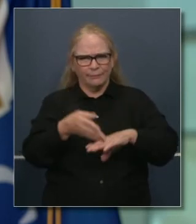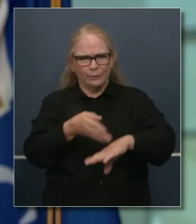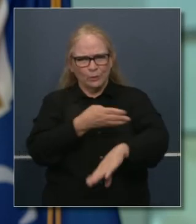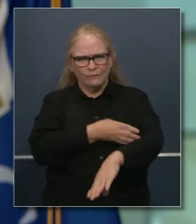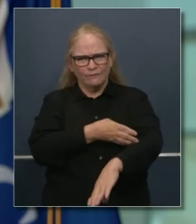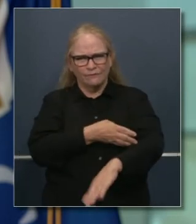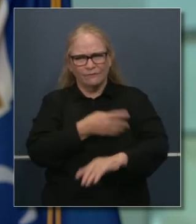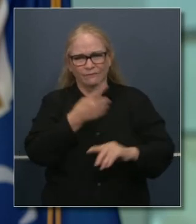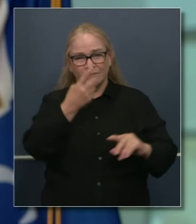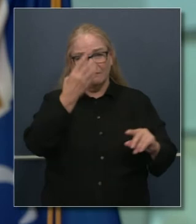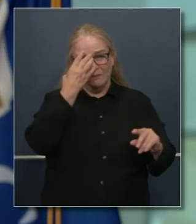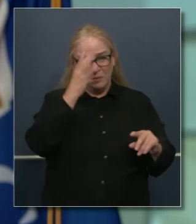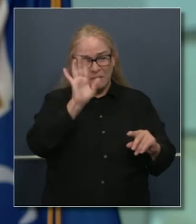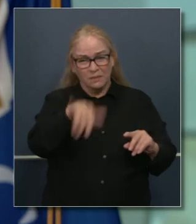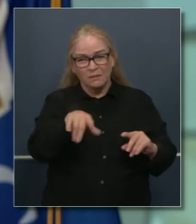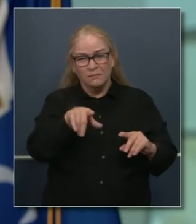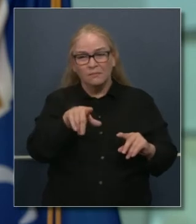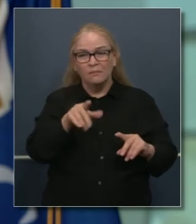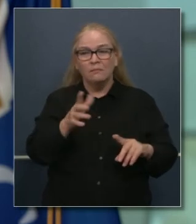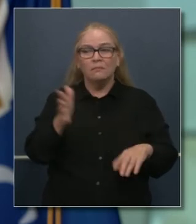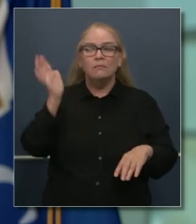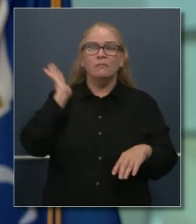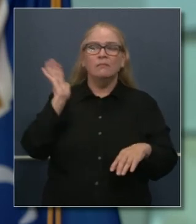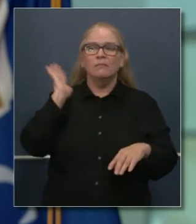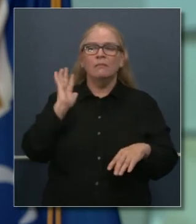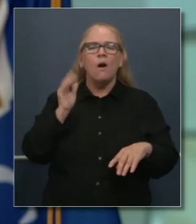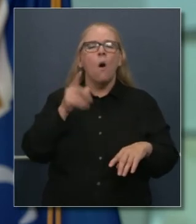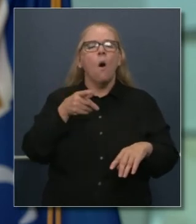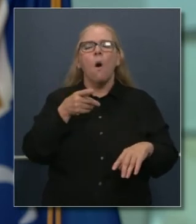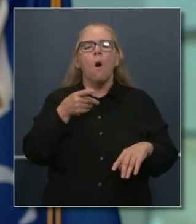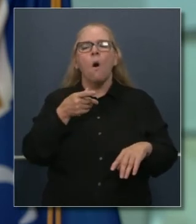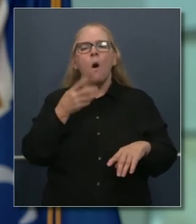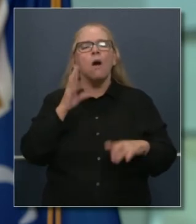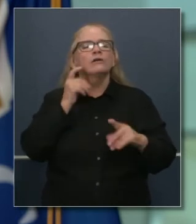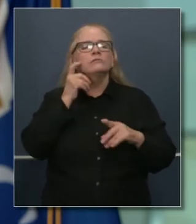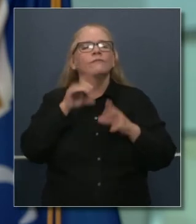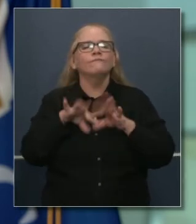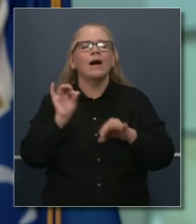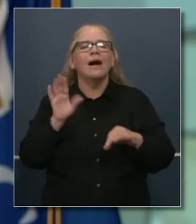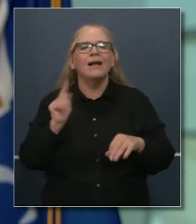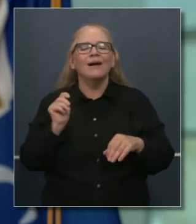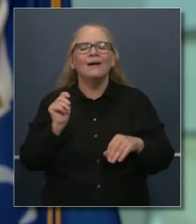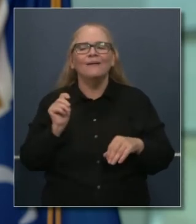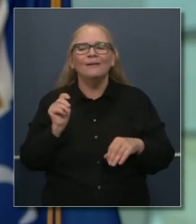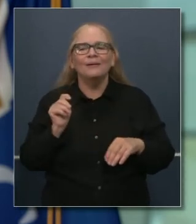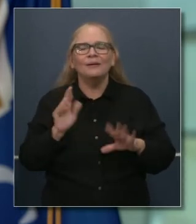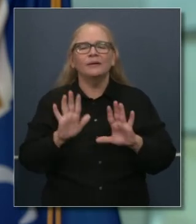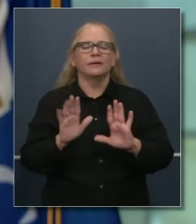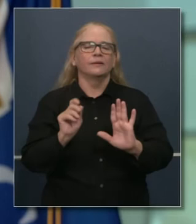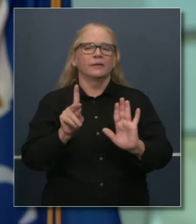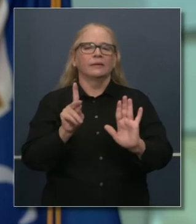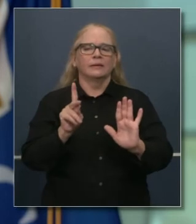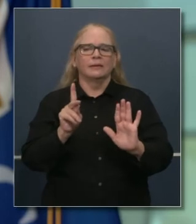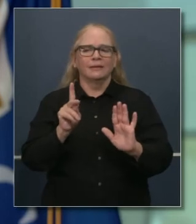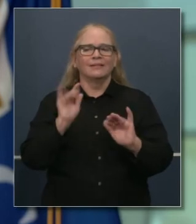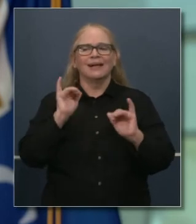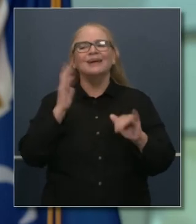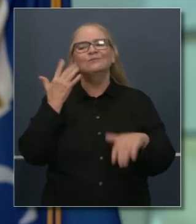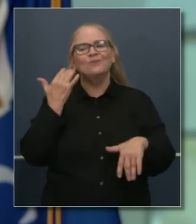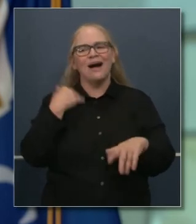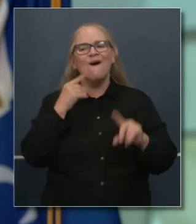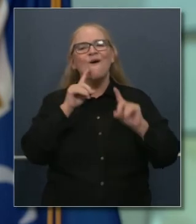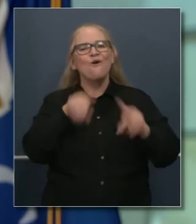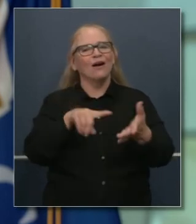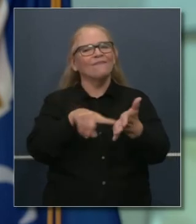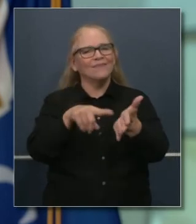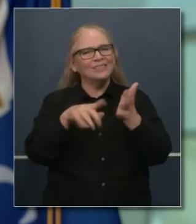algunos detalles puede usted brindarnos algunos comentarios lo acaba de saber es precisamente por eso que hacemos la